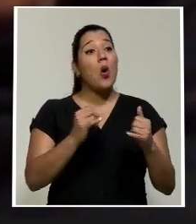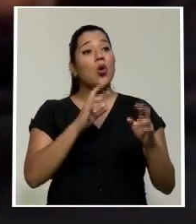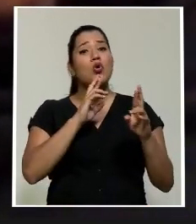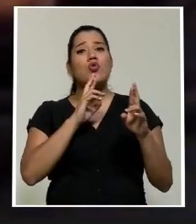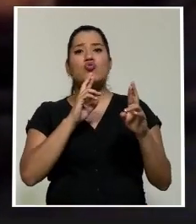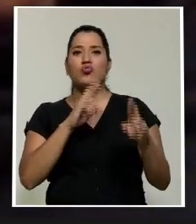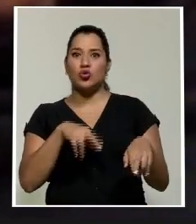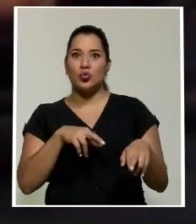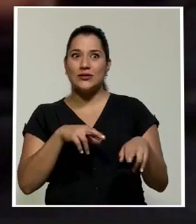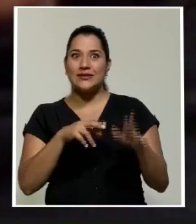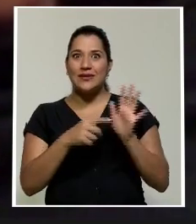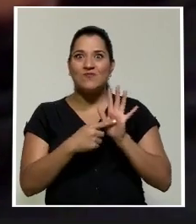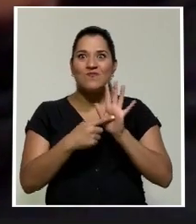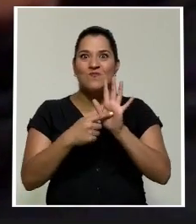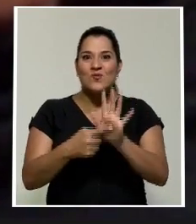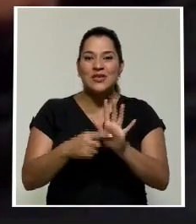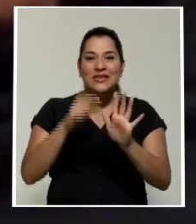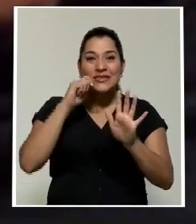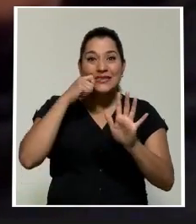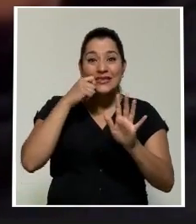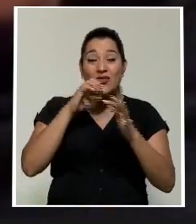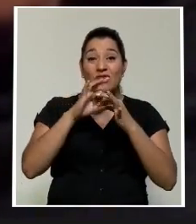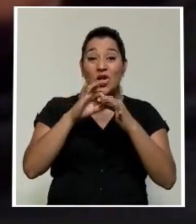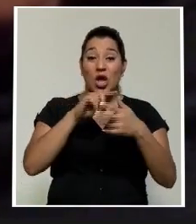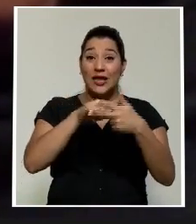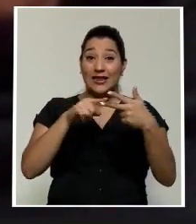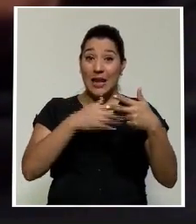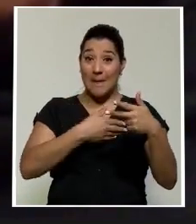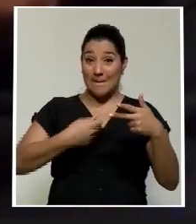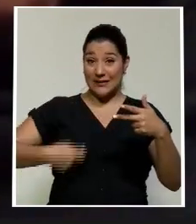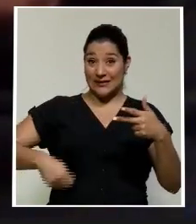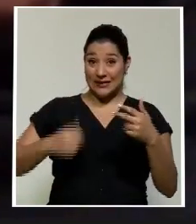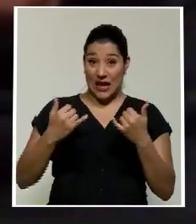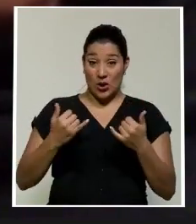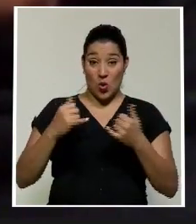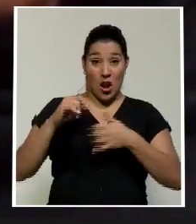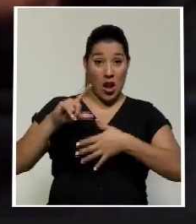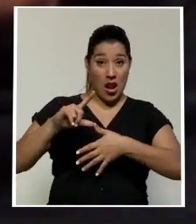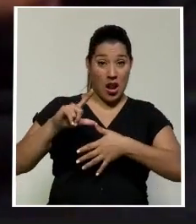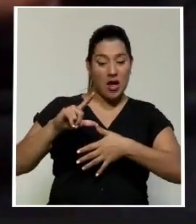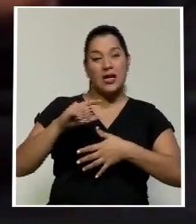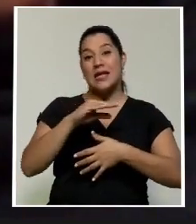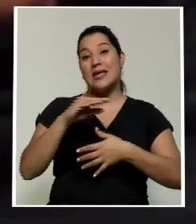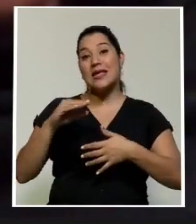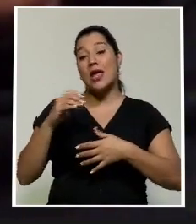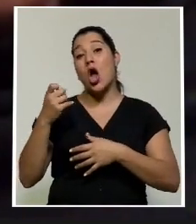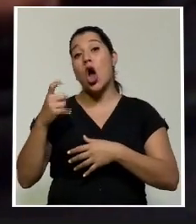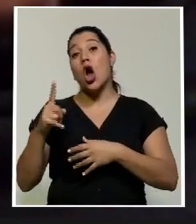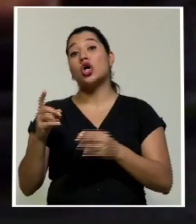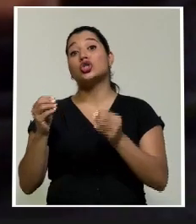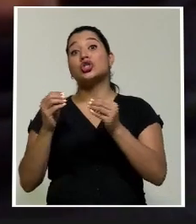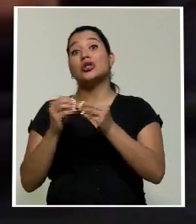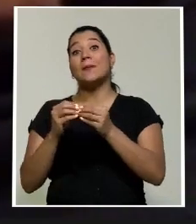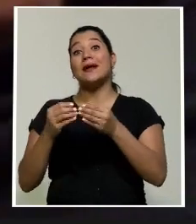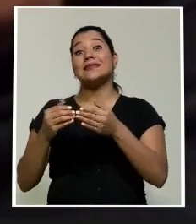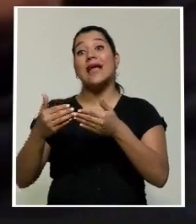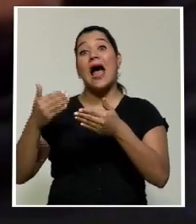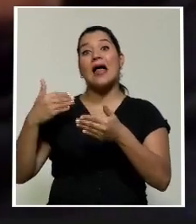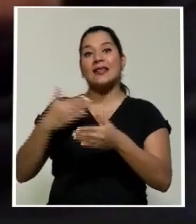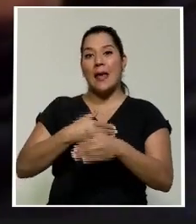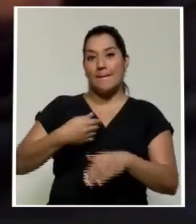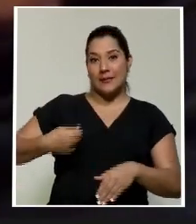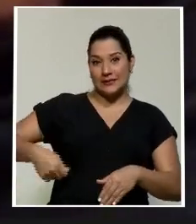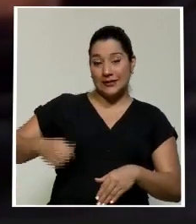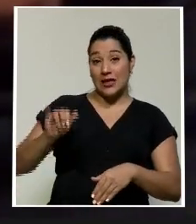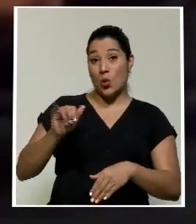son secretos de 3 presidentes en ejercicio en Latinoamérica y otros 11 expresidentes, además del ministro